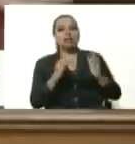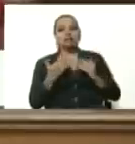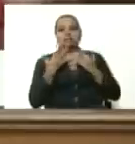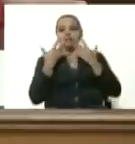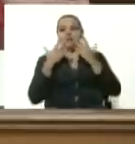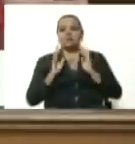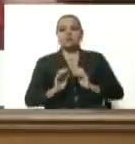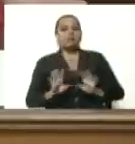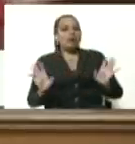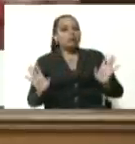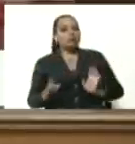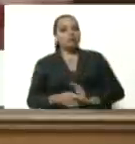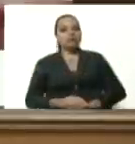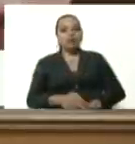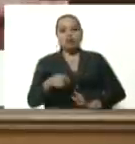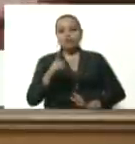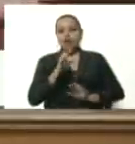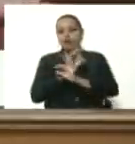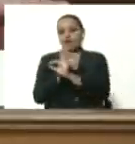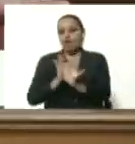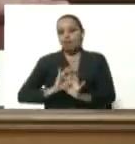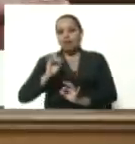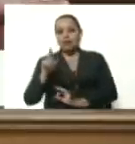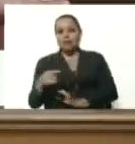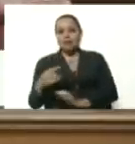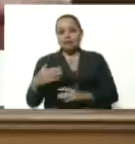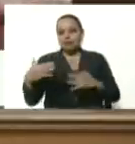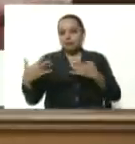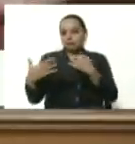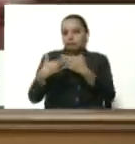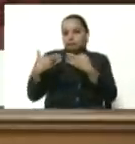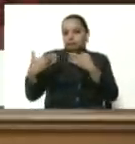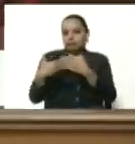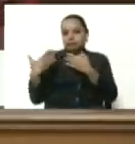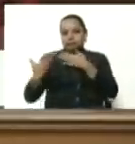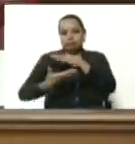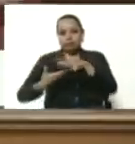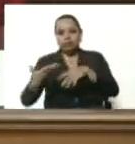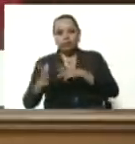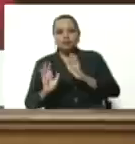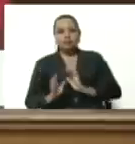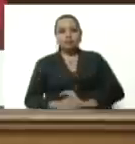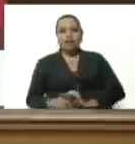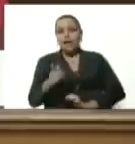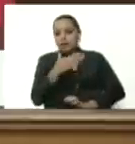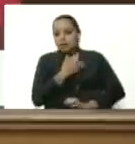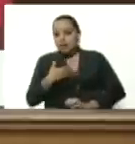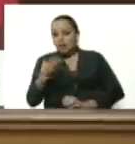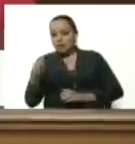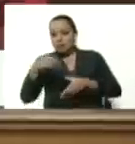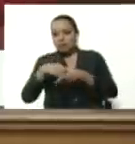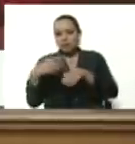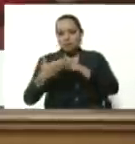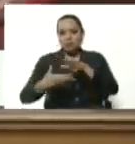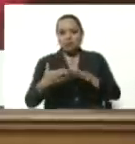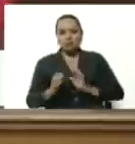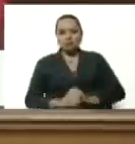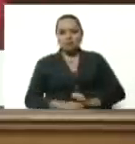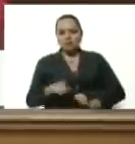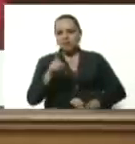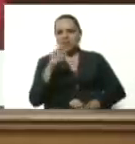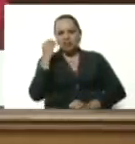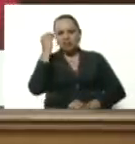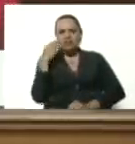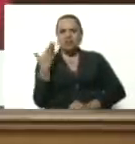Bueno, esa es otra fuente de provocación. ¿Ves? Esa es otra vía de penetración. ¿Qué ustedes creen que va a